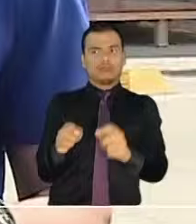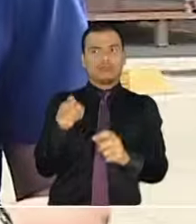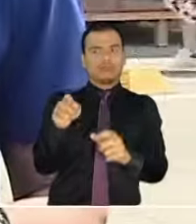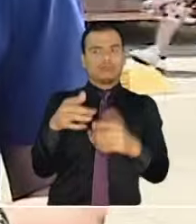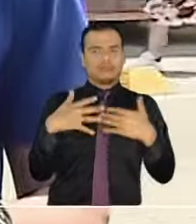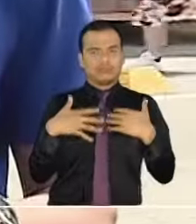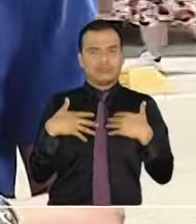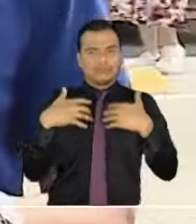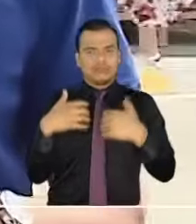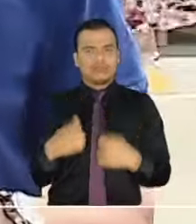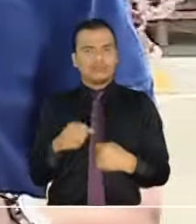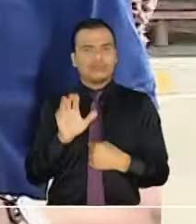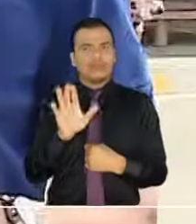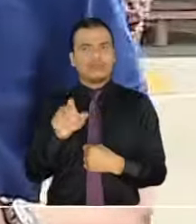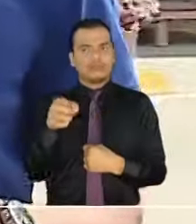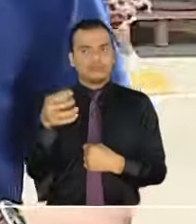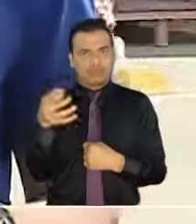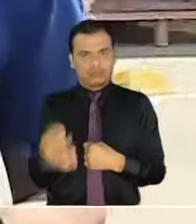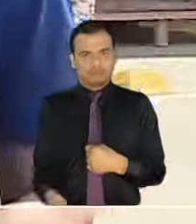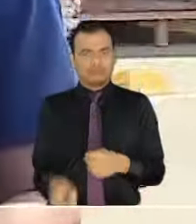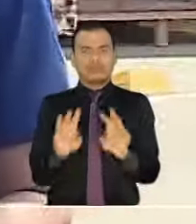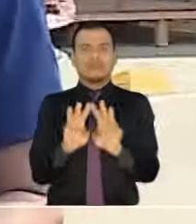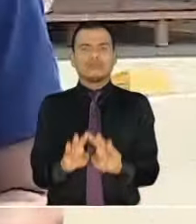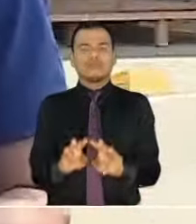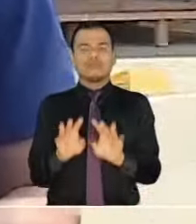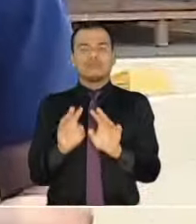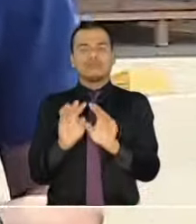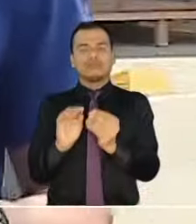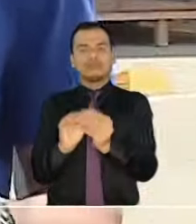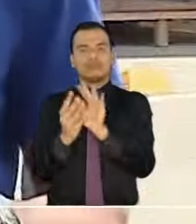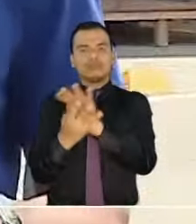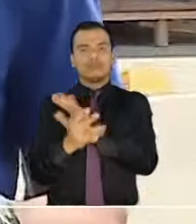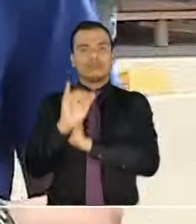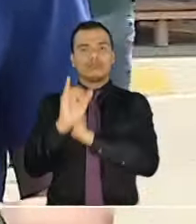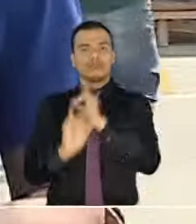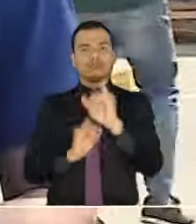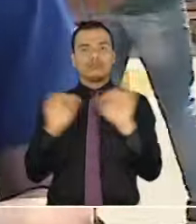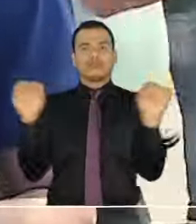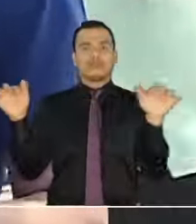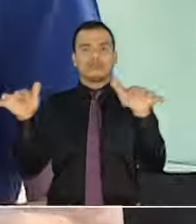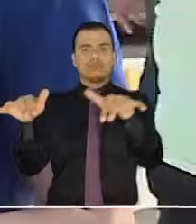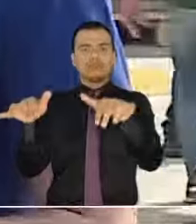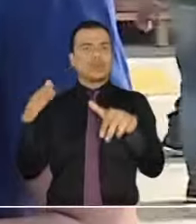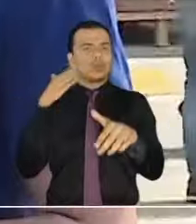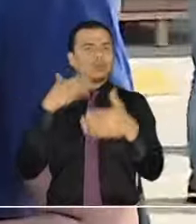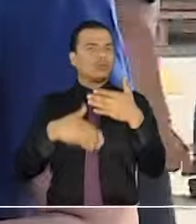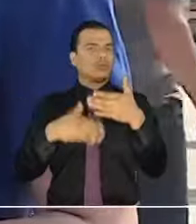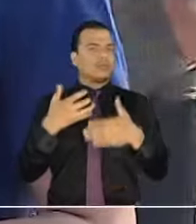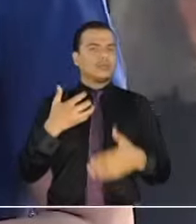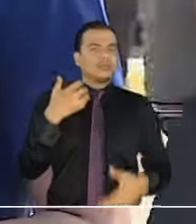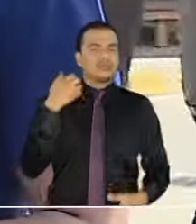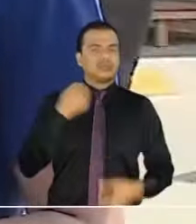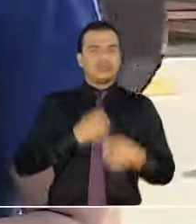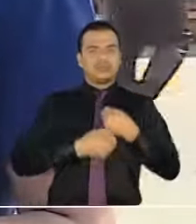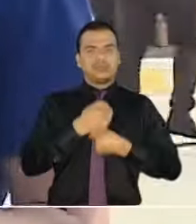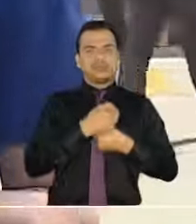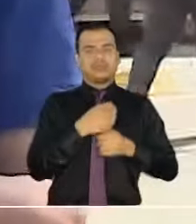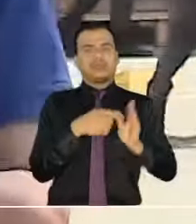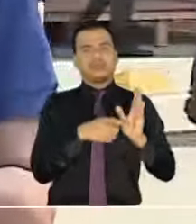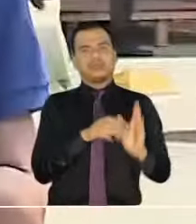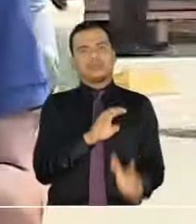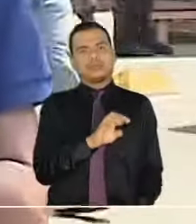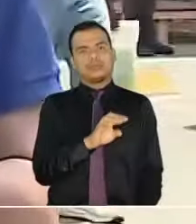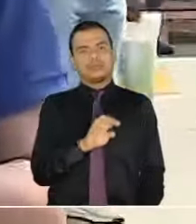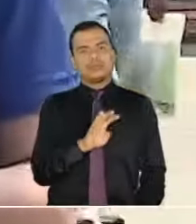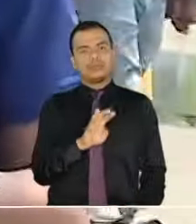conferencia internacional que se realizó por primera vez en 1994 en las Bahamas. Pero cuéntenos, Nicolás, ¿qué hay en la zona sur? Y